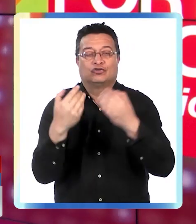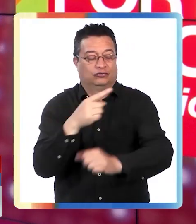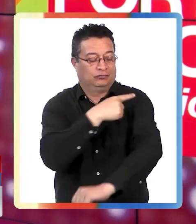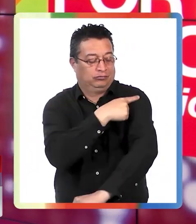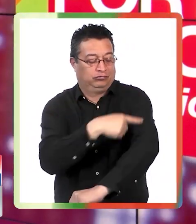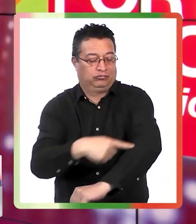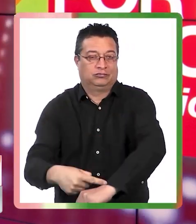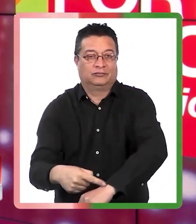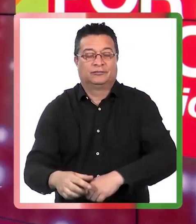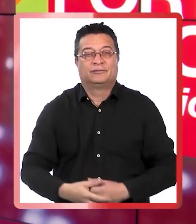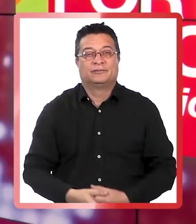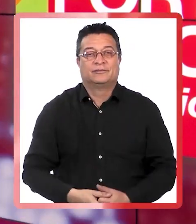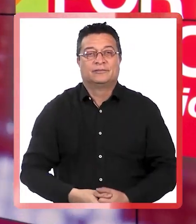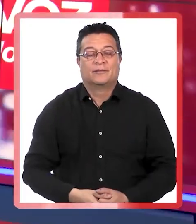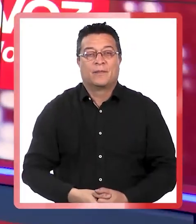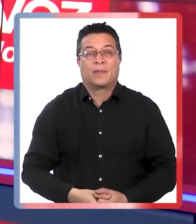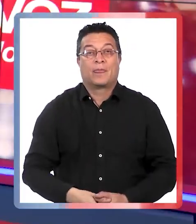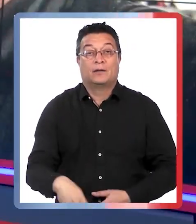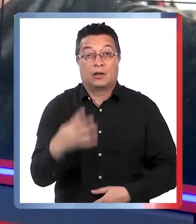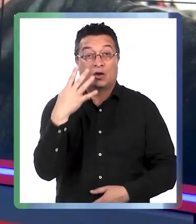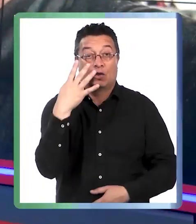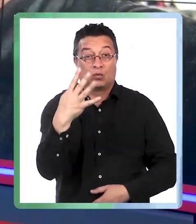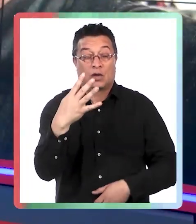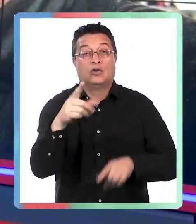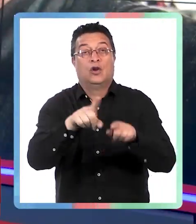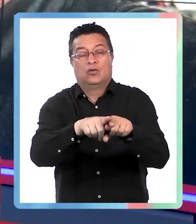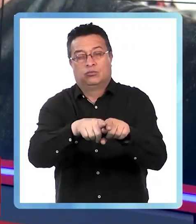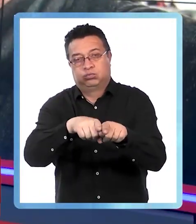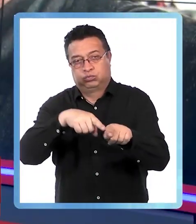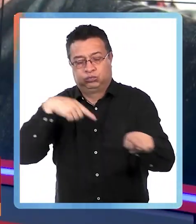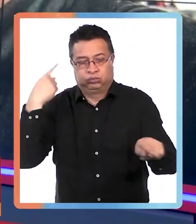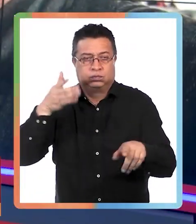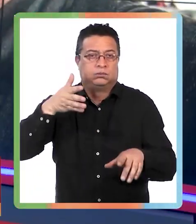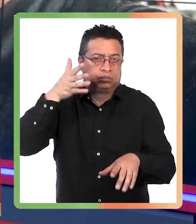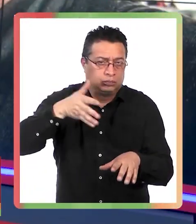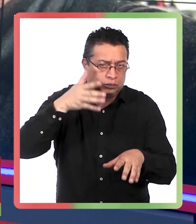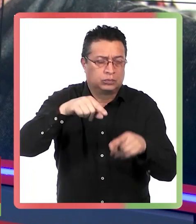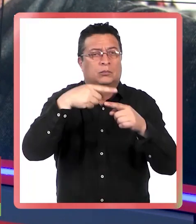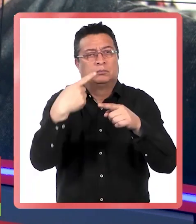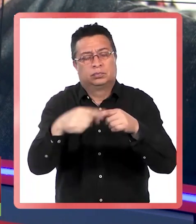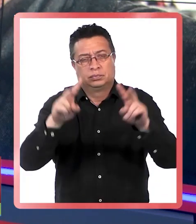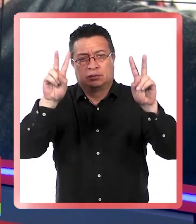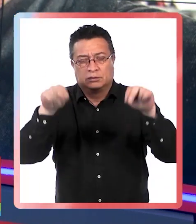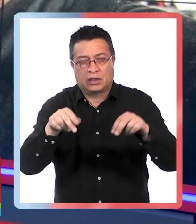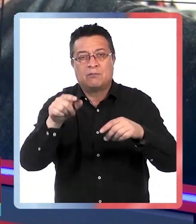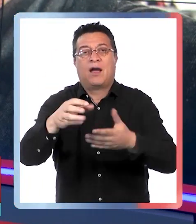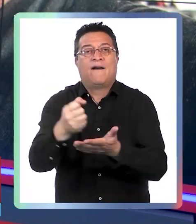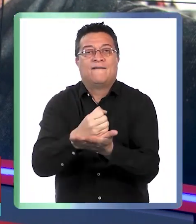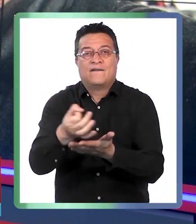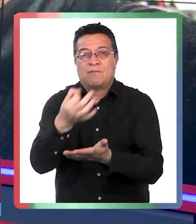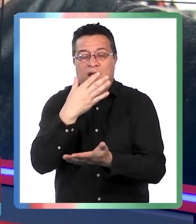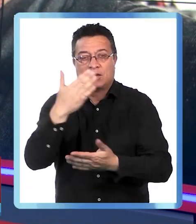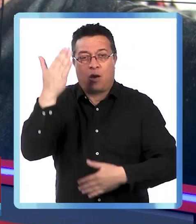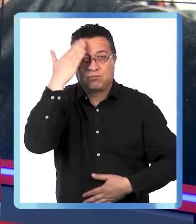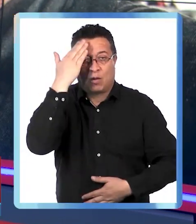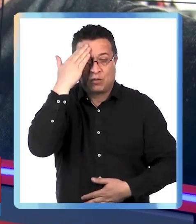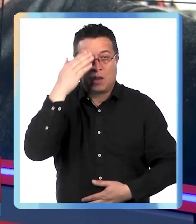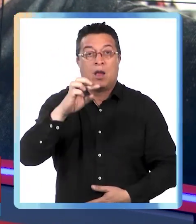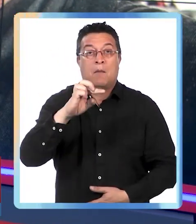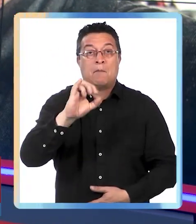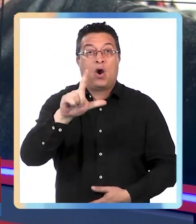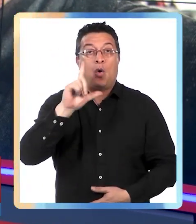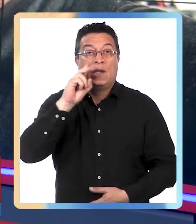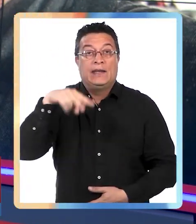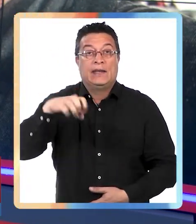la actualidad a lo largo del país. Luego de cuatro intensas y bullidas jornadas de formalización en el caso Farmacias Populares,